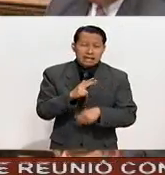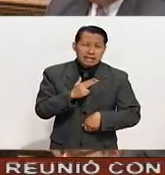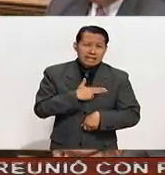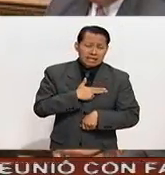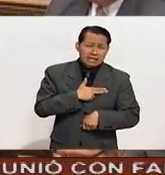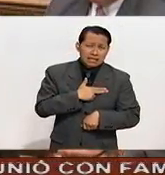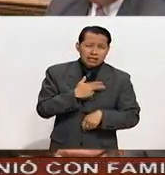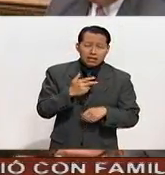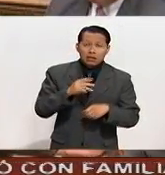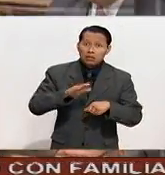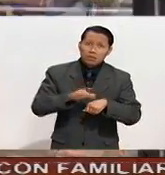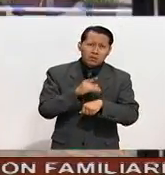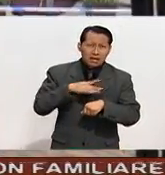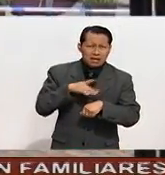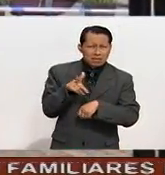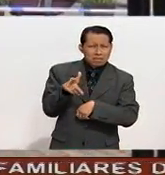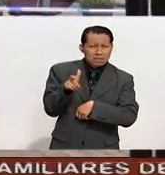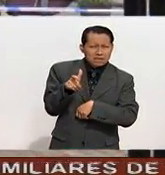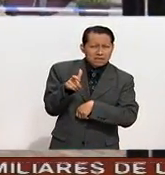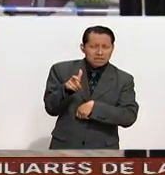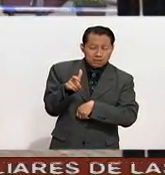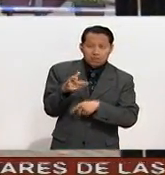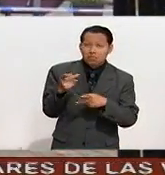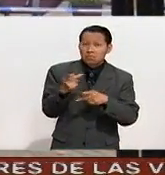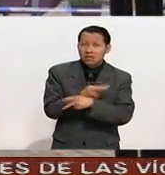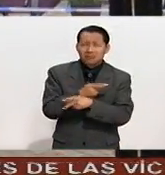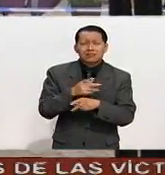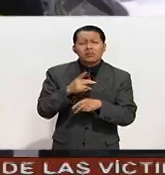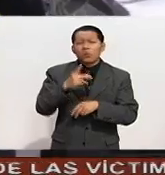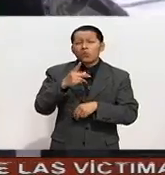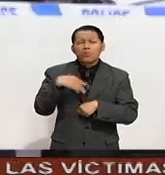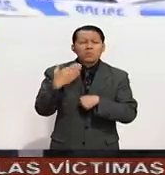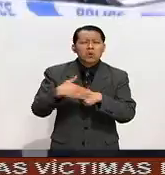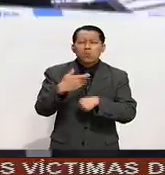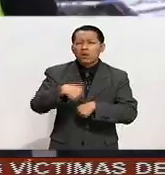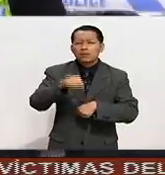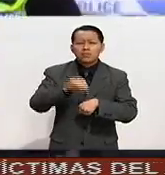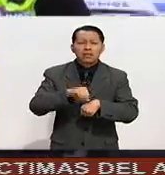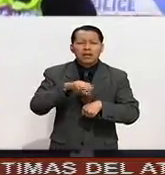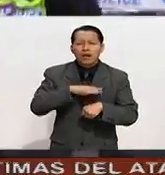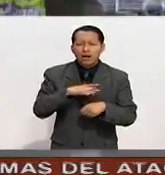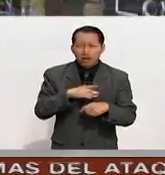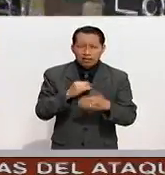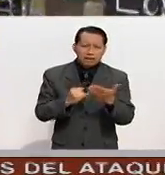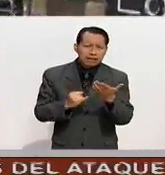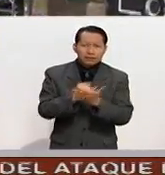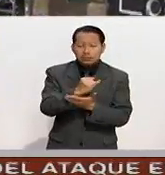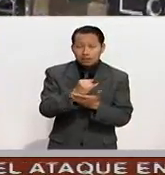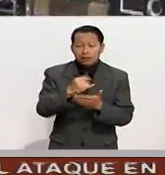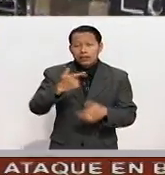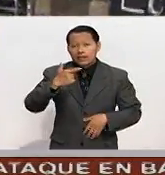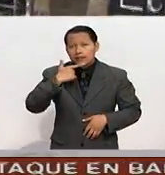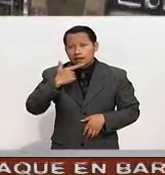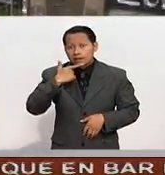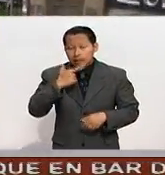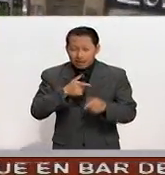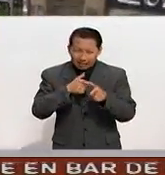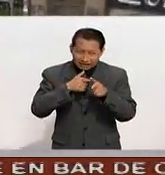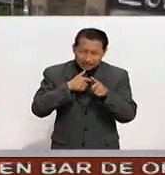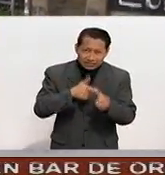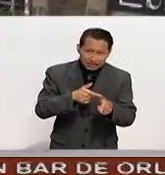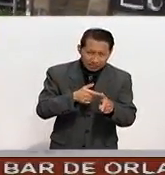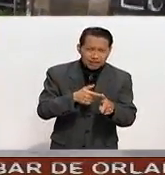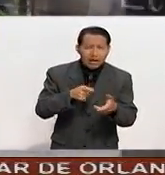tras recibir un disparo. El ataque sucedió a una semana del referendo que va a decidir si los británicos permanecen o